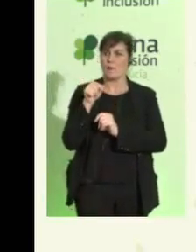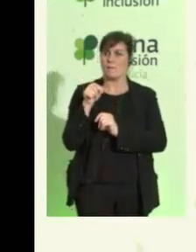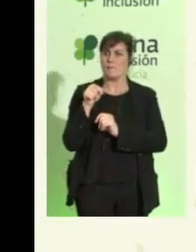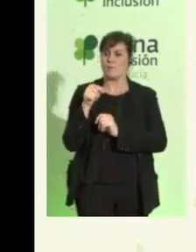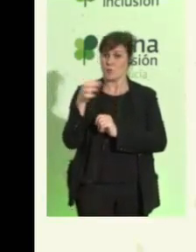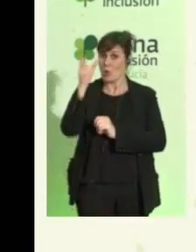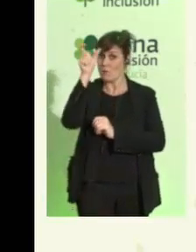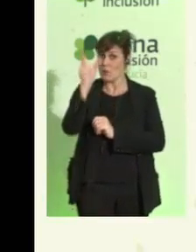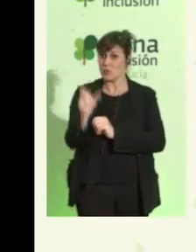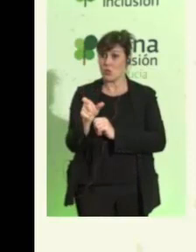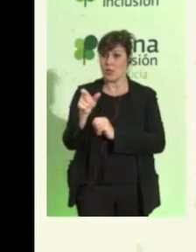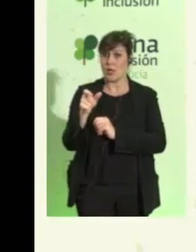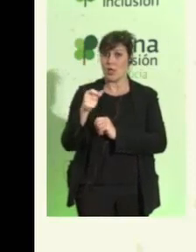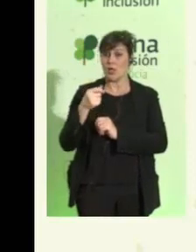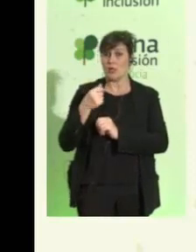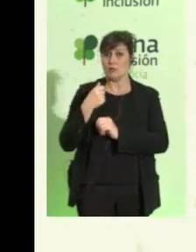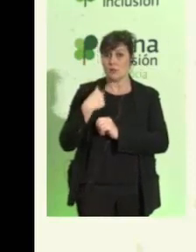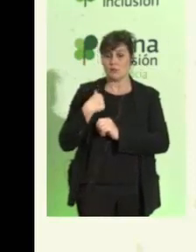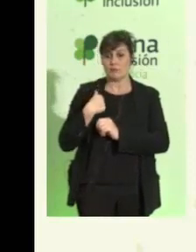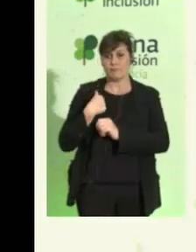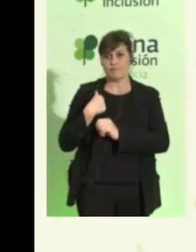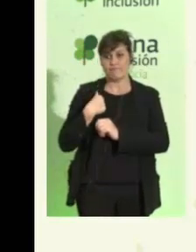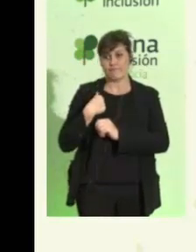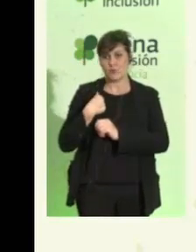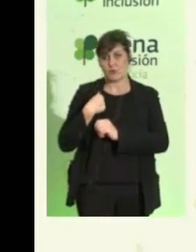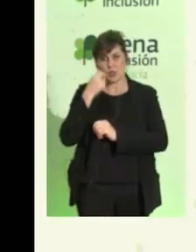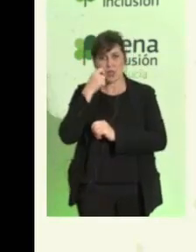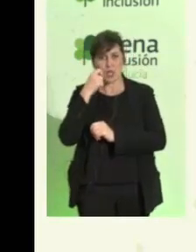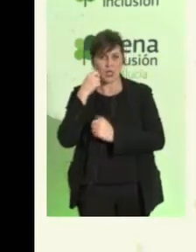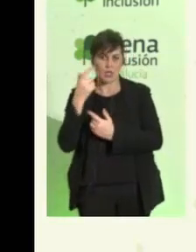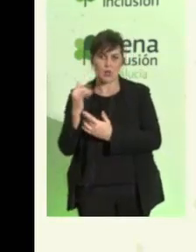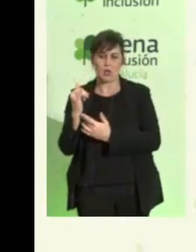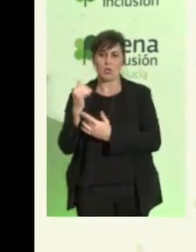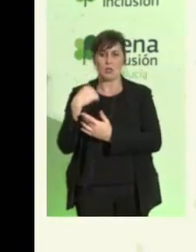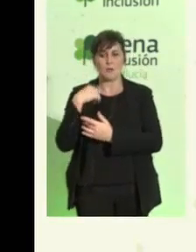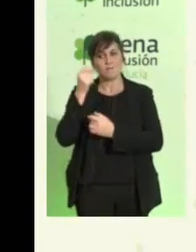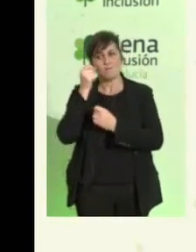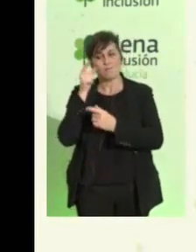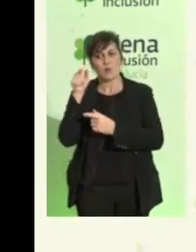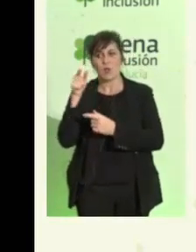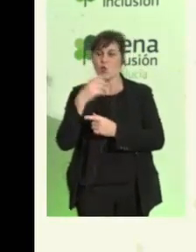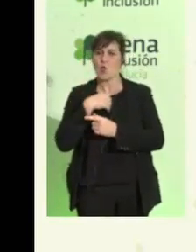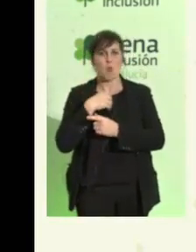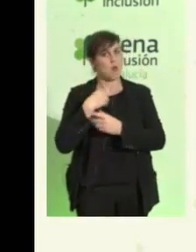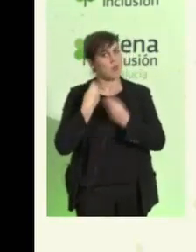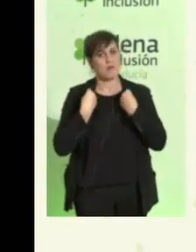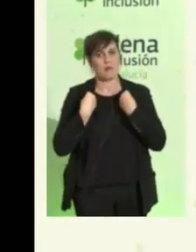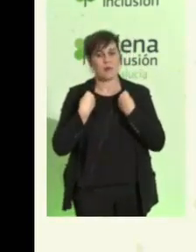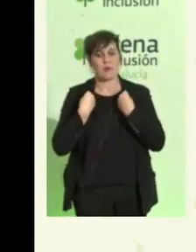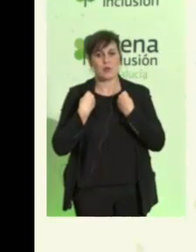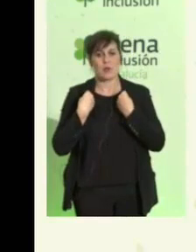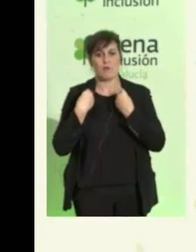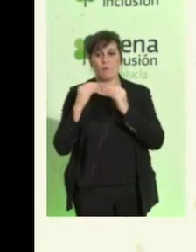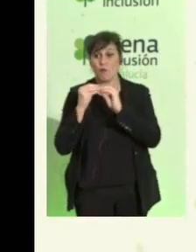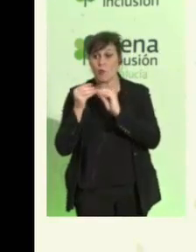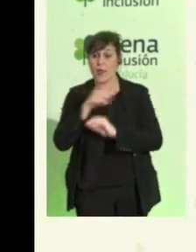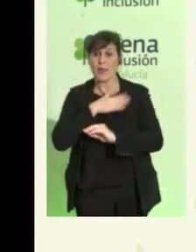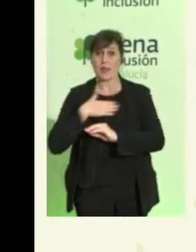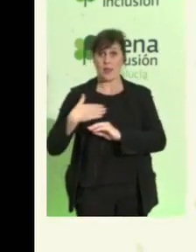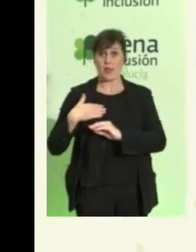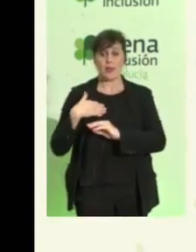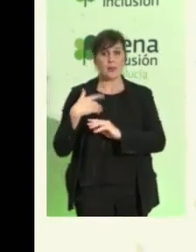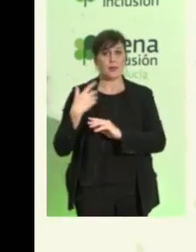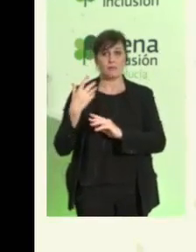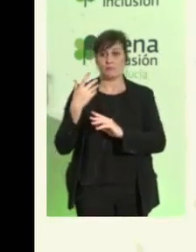que a mí me importaba no podía vivir su vida como ella quería. Y la razón era porque yo trabajaba desde una agencia.